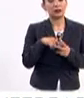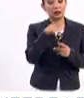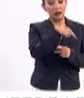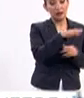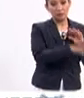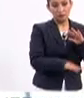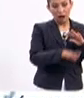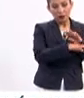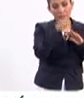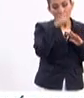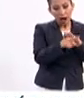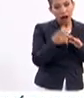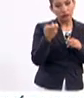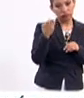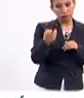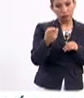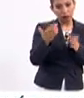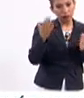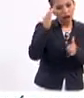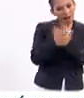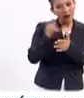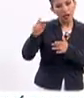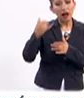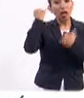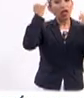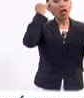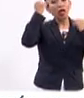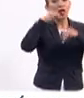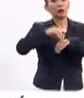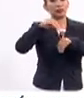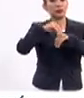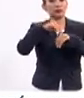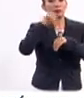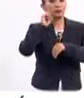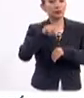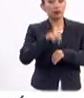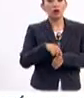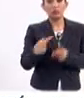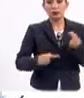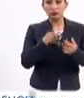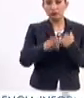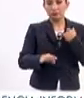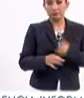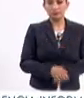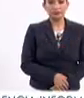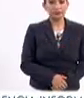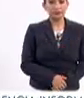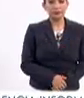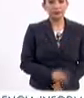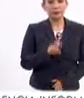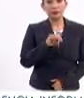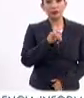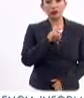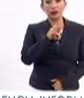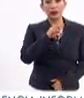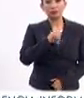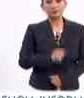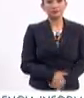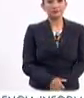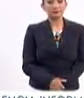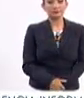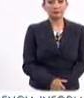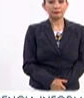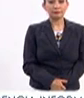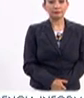las bases, ¿no? Para poder justamente acabar con esos pretextos, ¿no? Sin duda alguna. Vamos a escuchar la última pregunta de Victoria. Vamos.